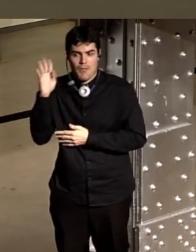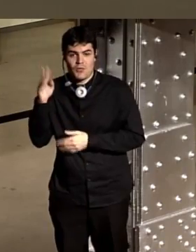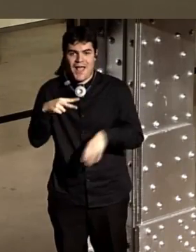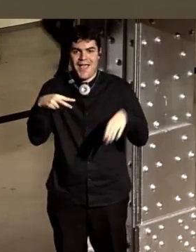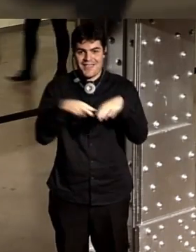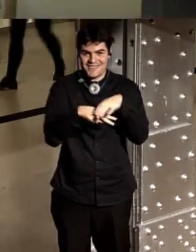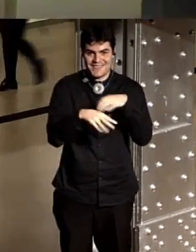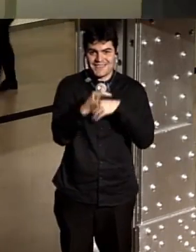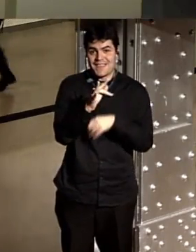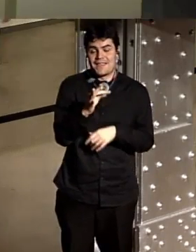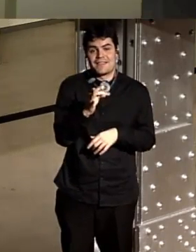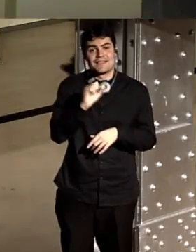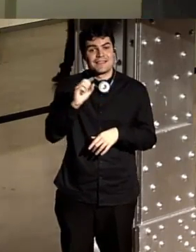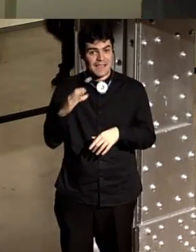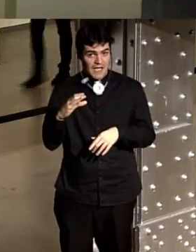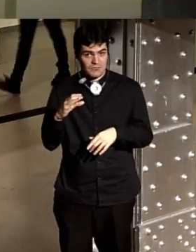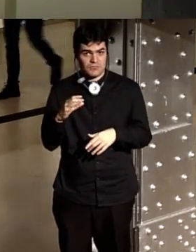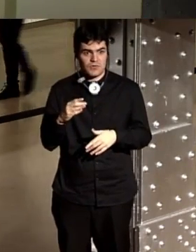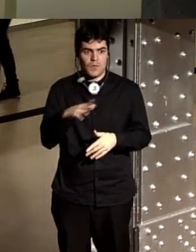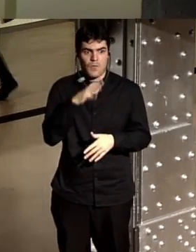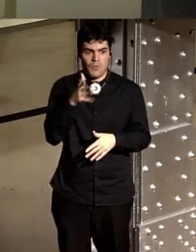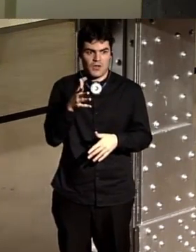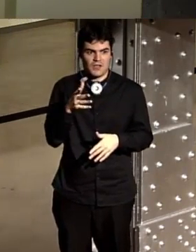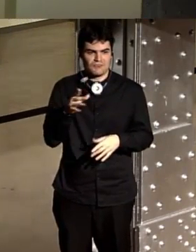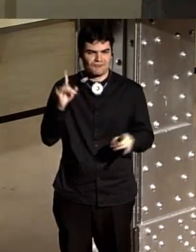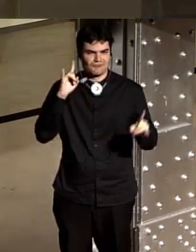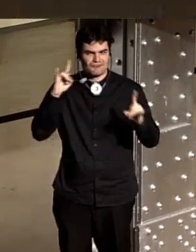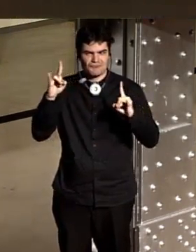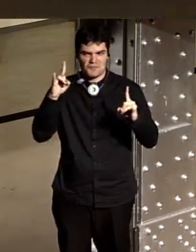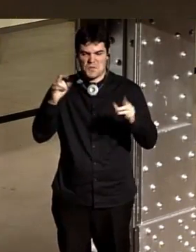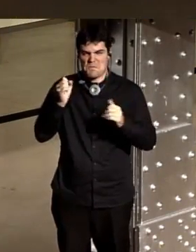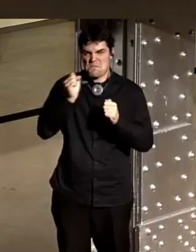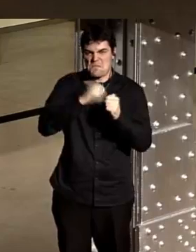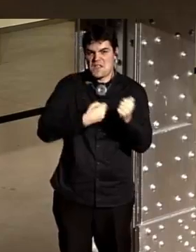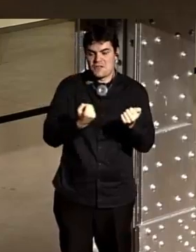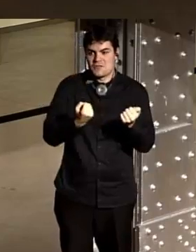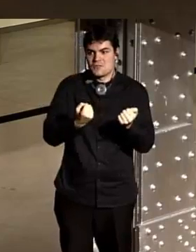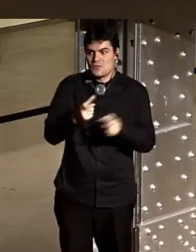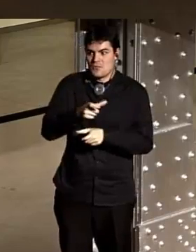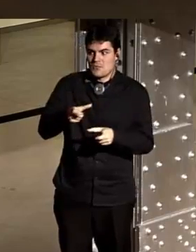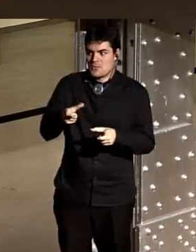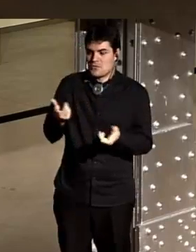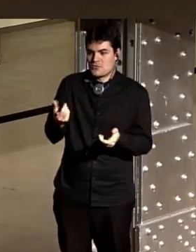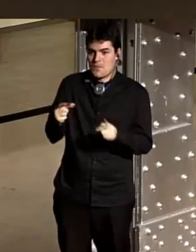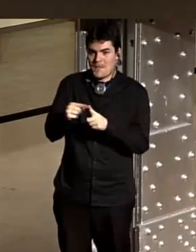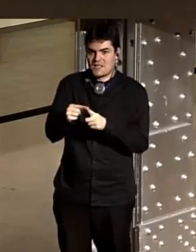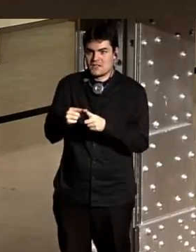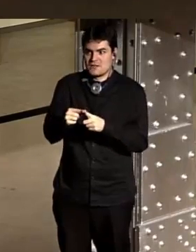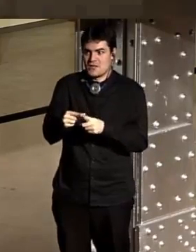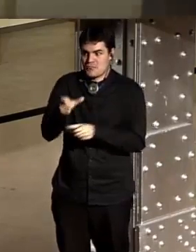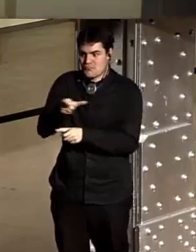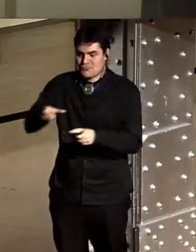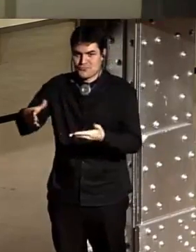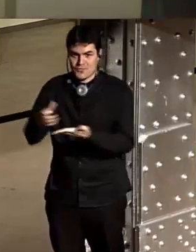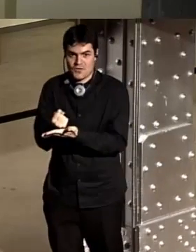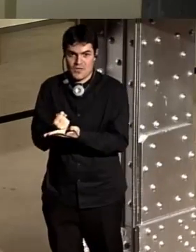no podían hacer las pruebas porque sonaba metálico. Entonces, claro, todos los pakistaníes, nadie se atrevía a hacer lo que había